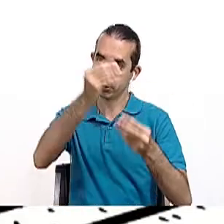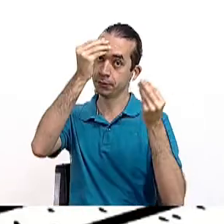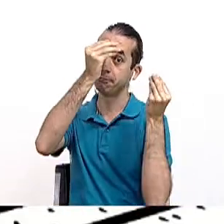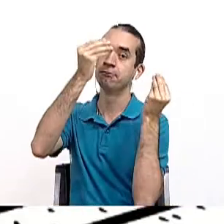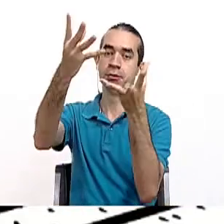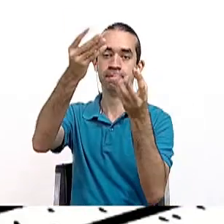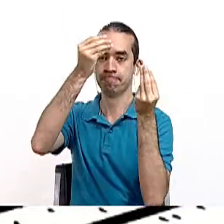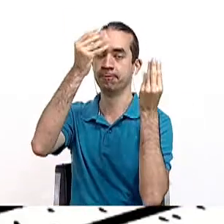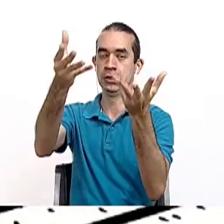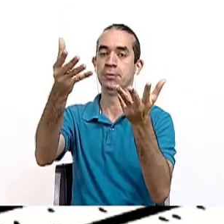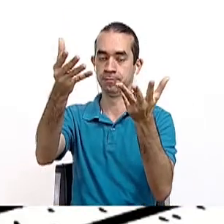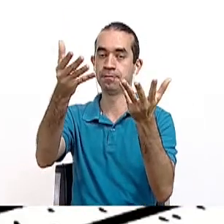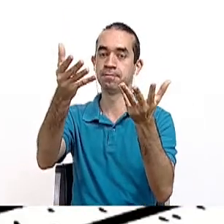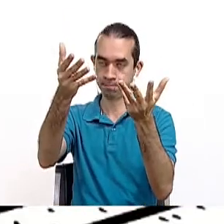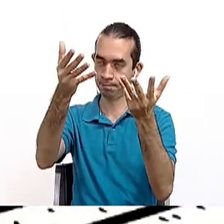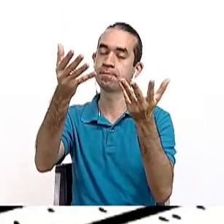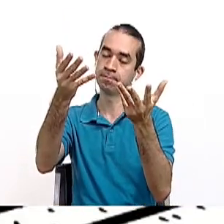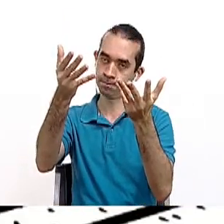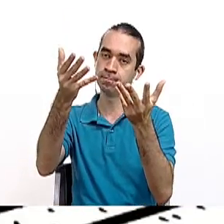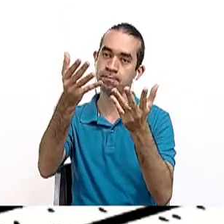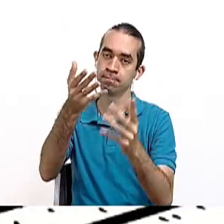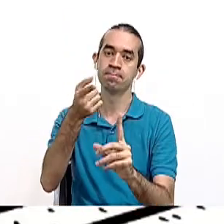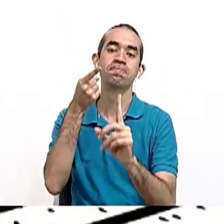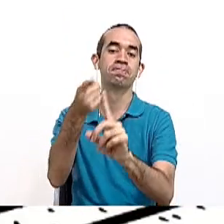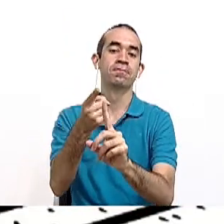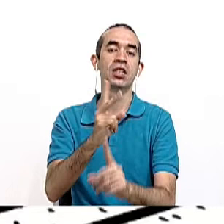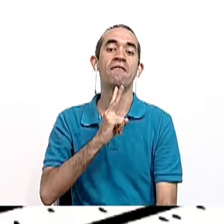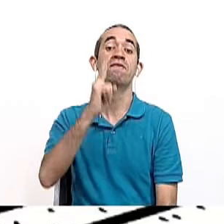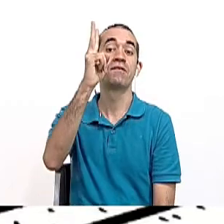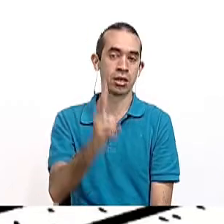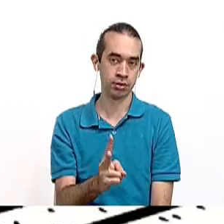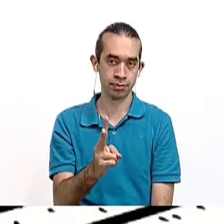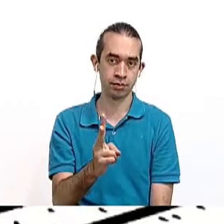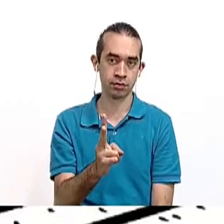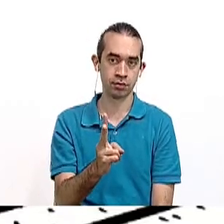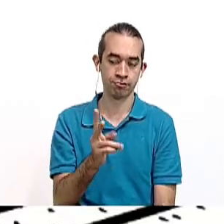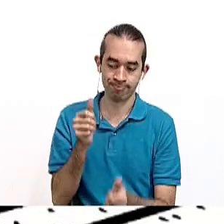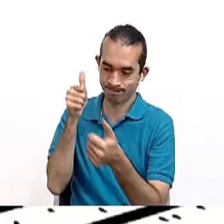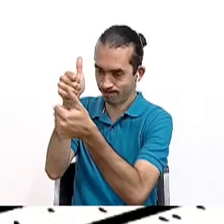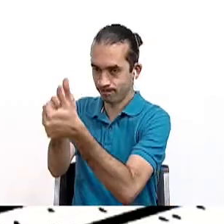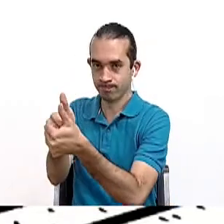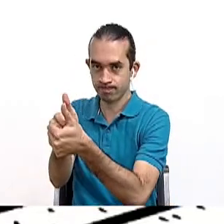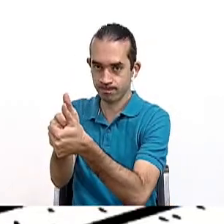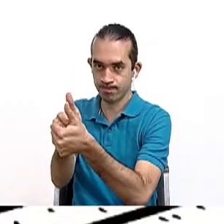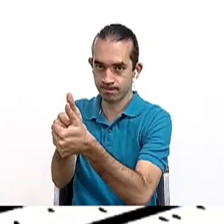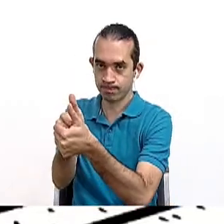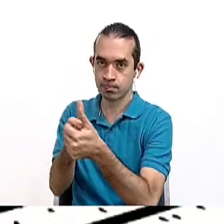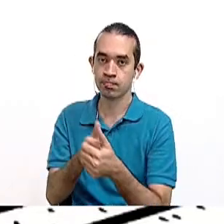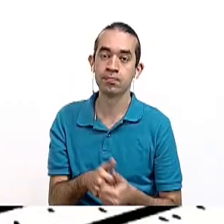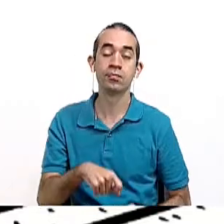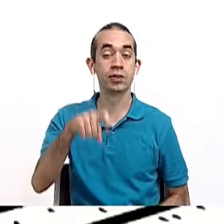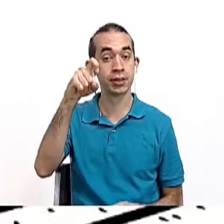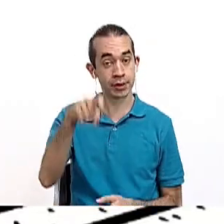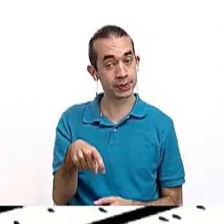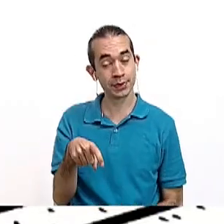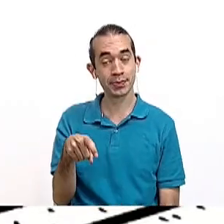informativo. Va a buscar ser veraz, es decir, apelar a la verdad. Y debe